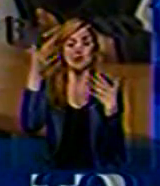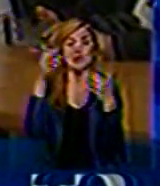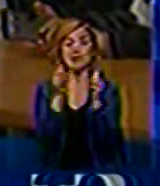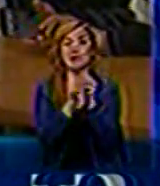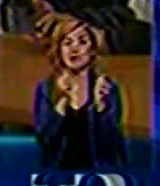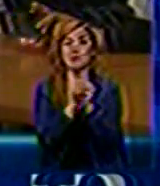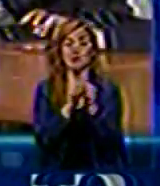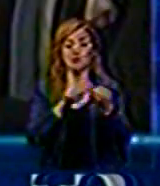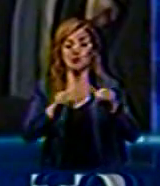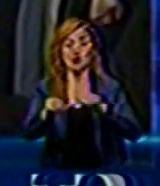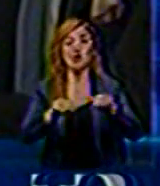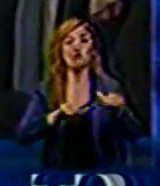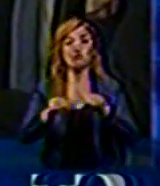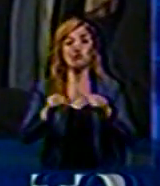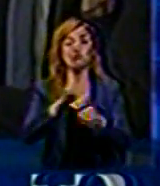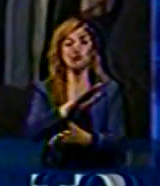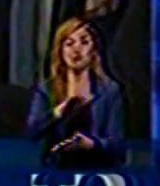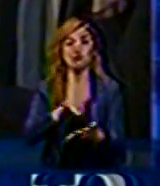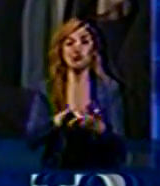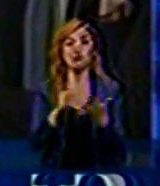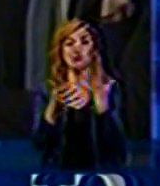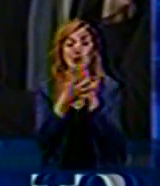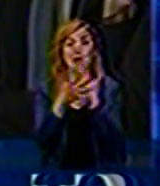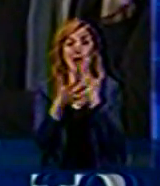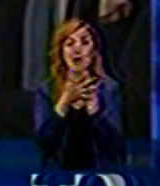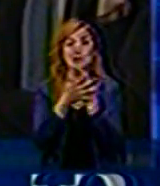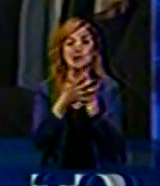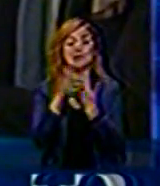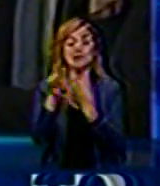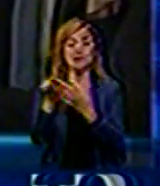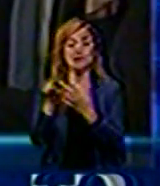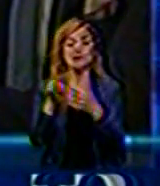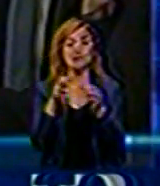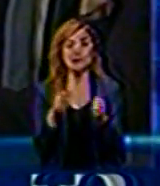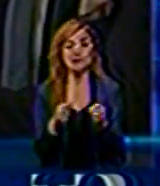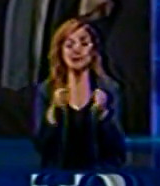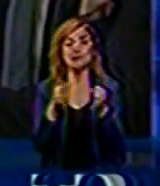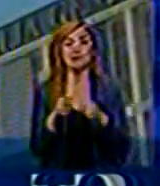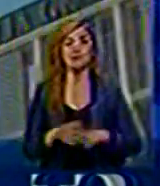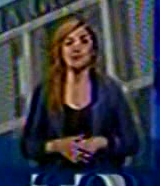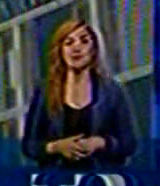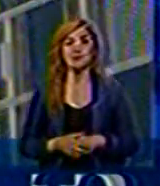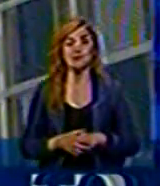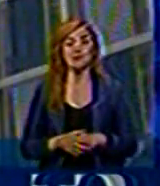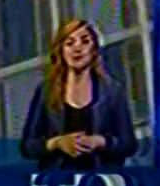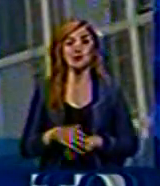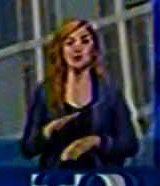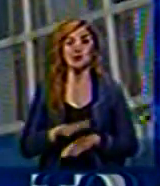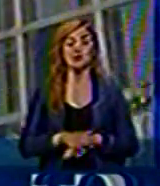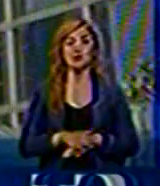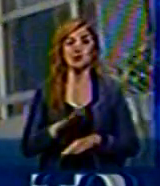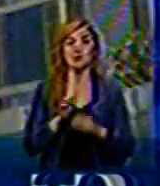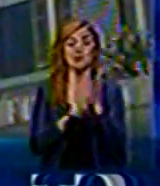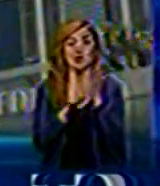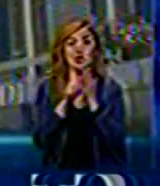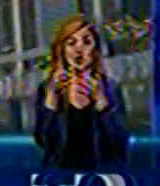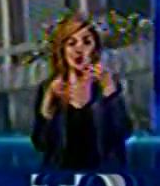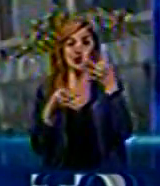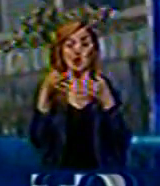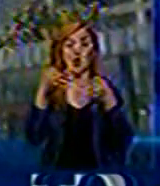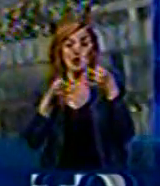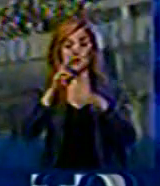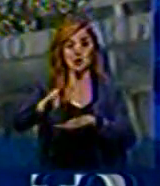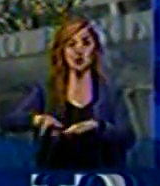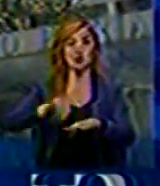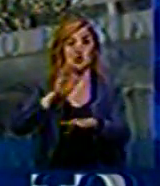personal administrativo del Centro de Privación de Libertad en el que permanece. Por ello hace responsable al Ministerio de Justicia, a la Corte